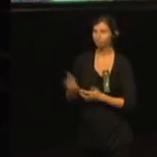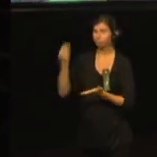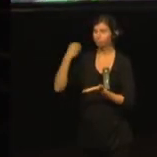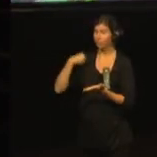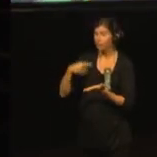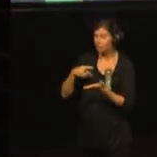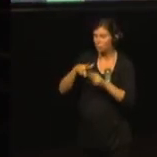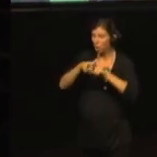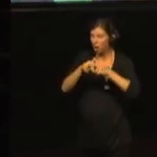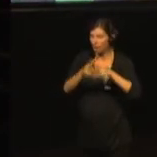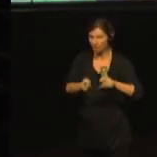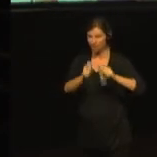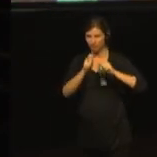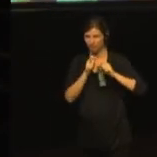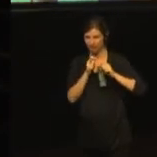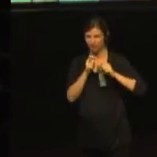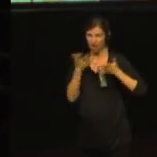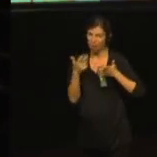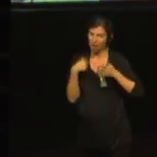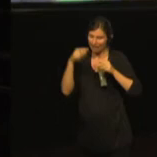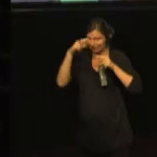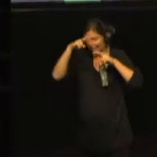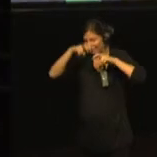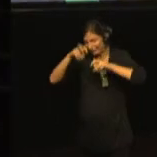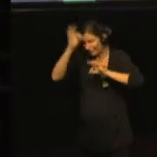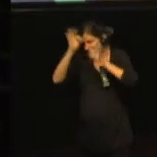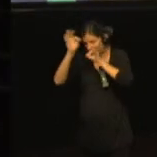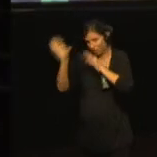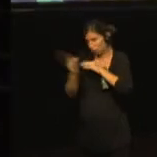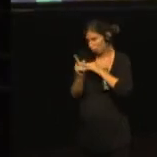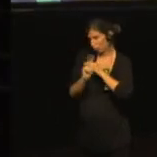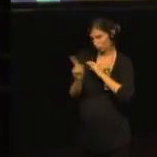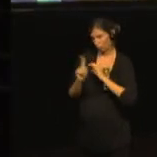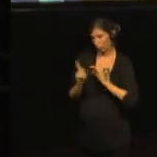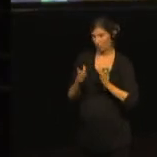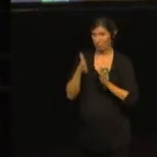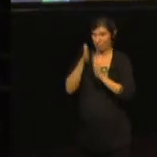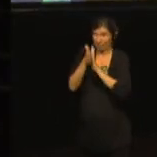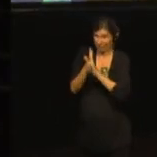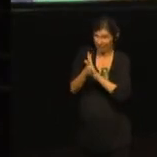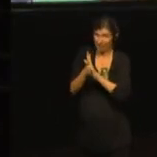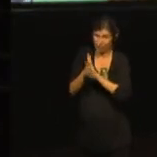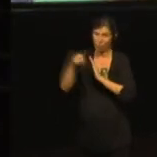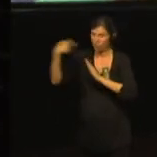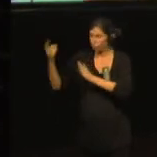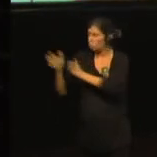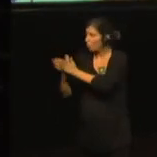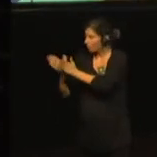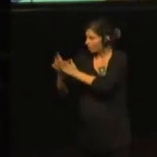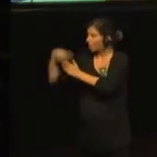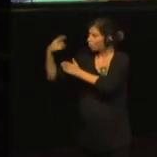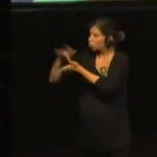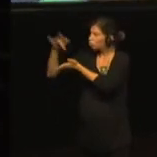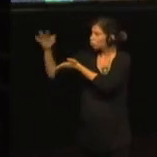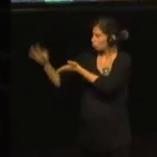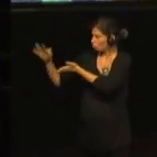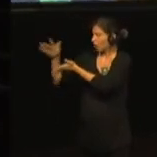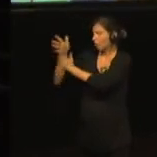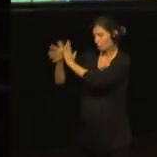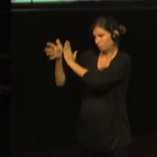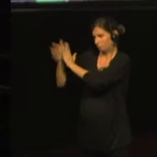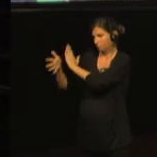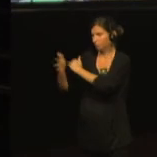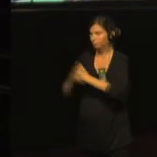voy a describirlas todas porque mis colegas las describirán después de mi presentación. Así tuvimos los